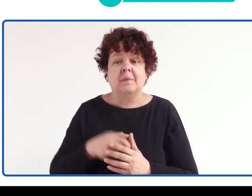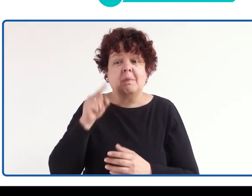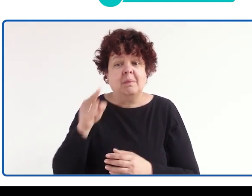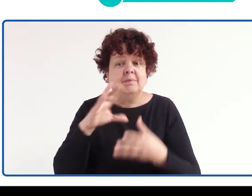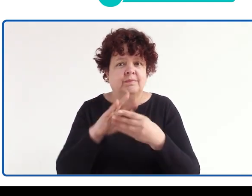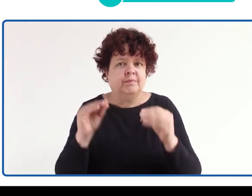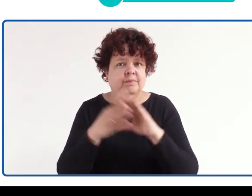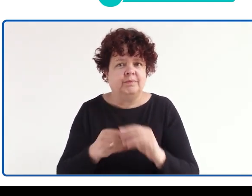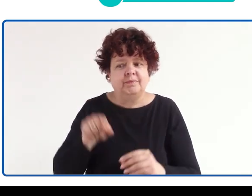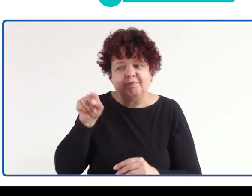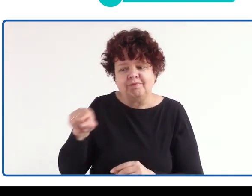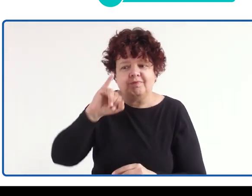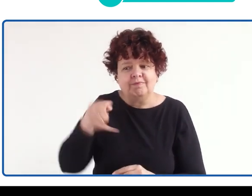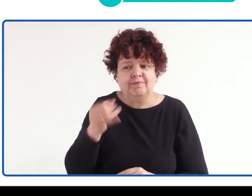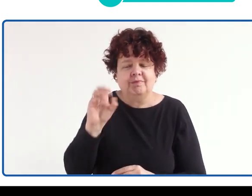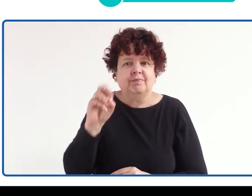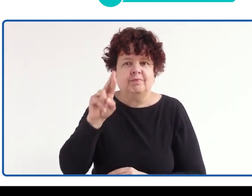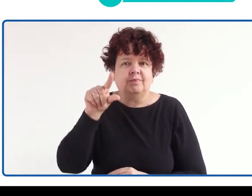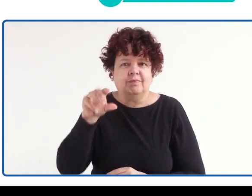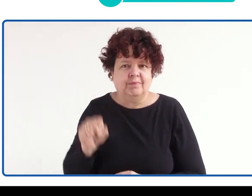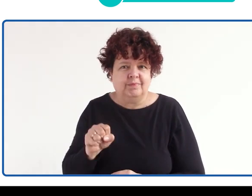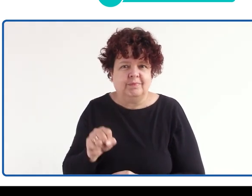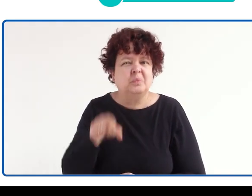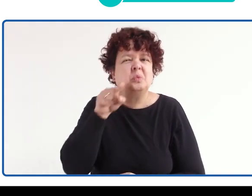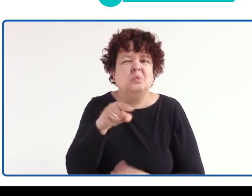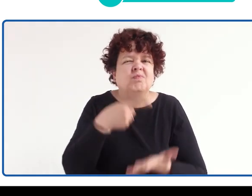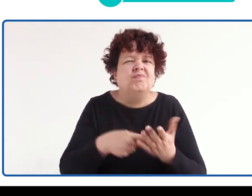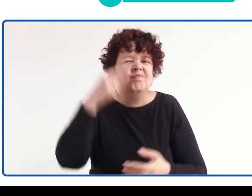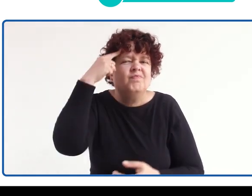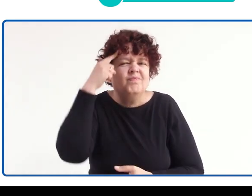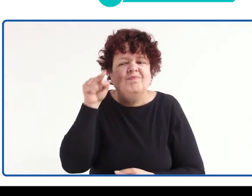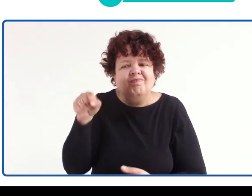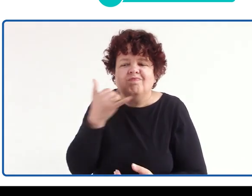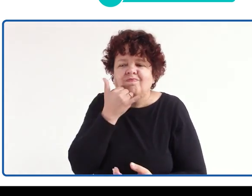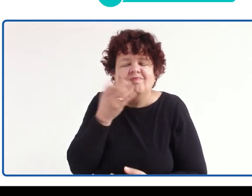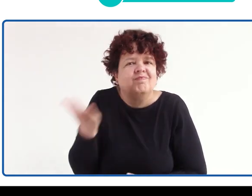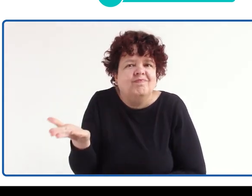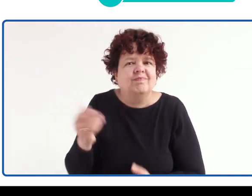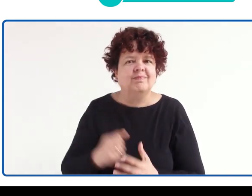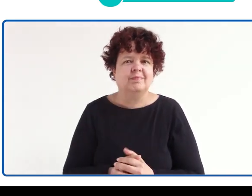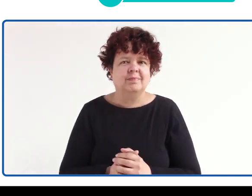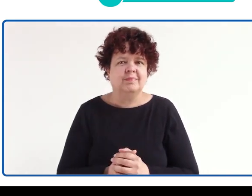Ese fue el caso de Jorge. ¿Qué piensas de lo que le sucede?